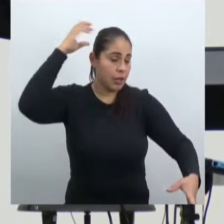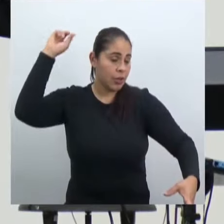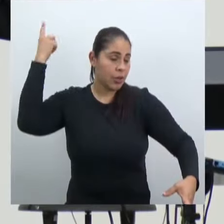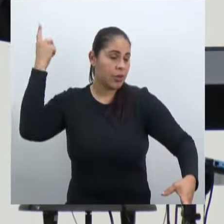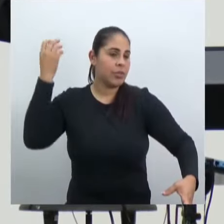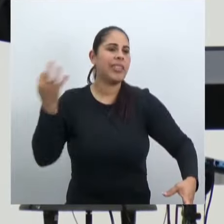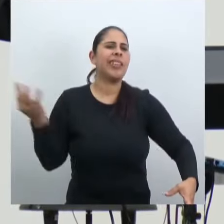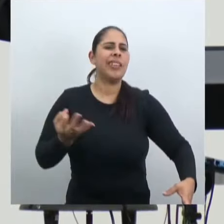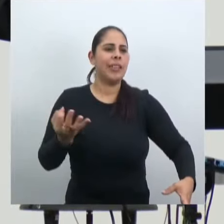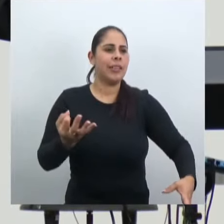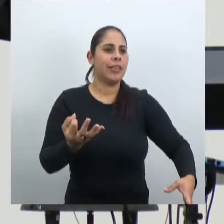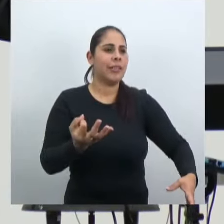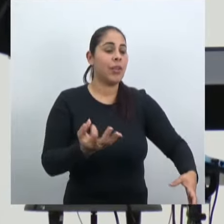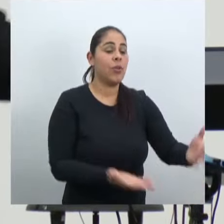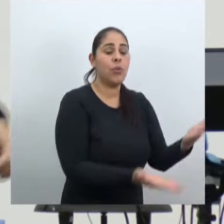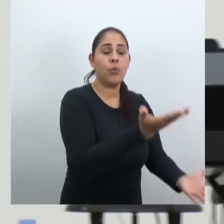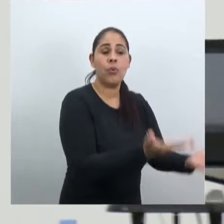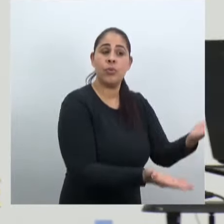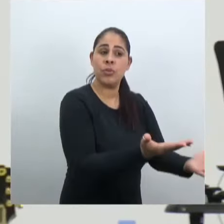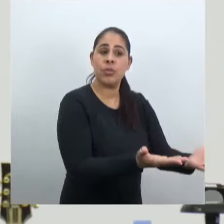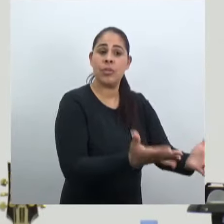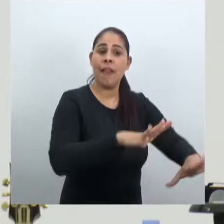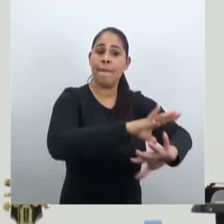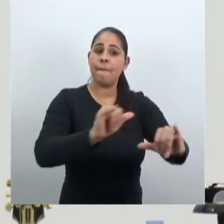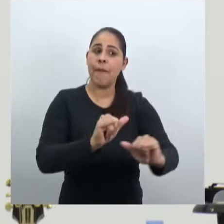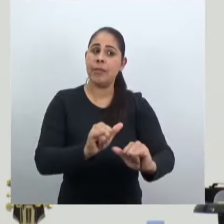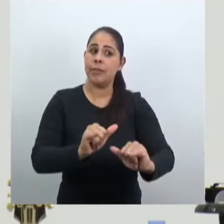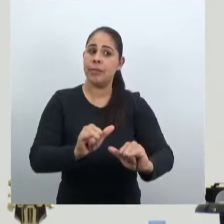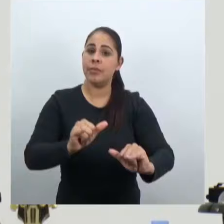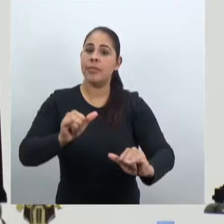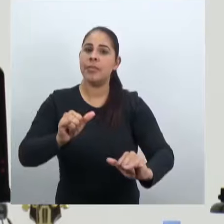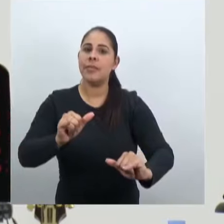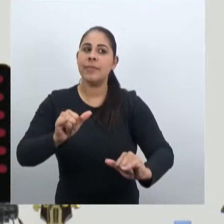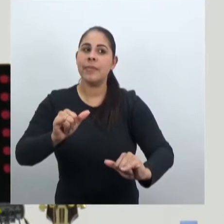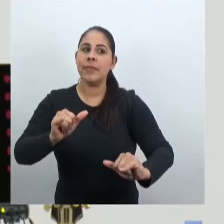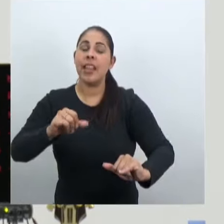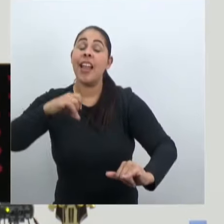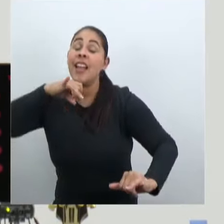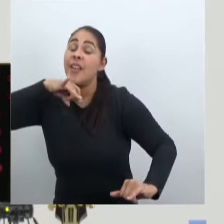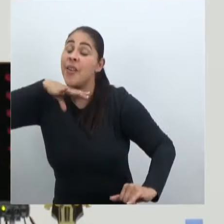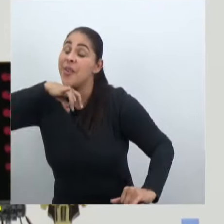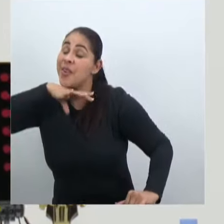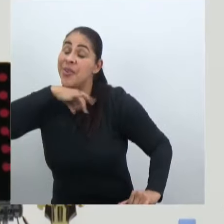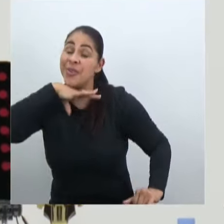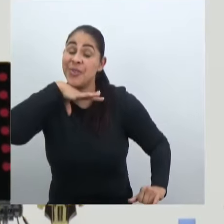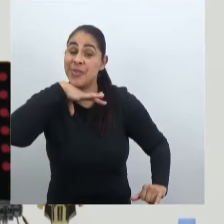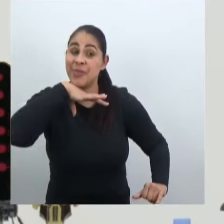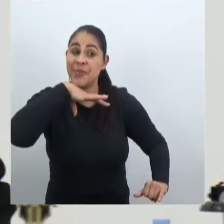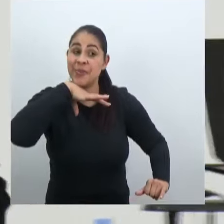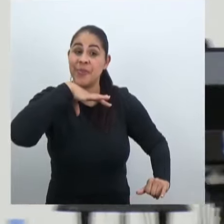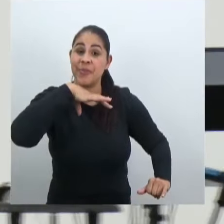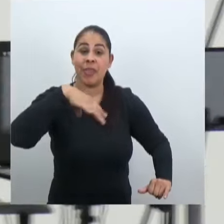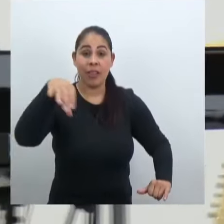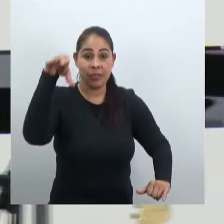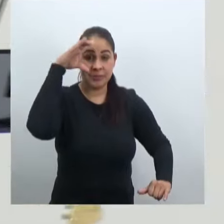justificación, lo que recibió este hombre, paz. ¿Y qué es lo tercero? Gozo. Y ahora oídme una